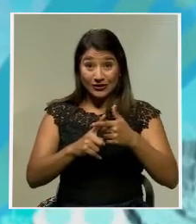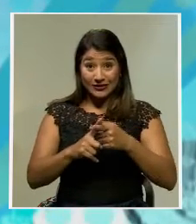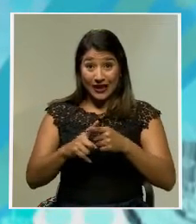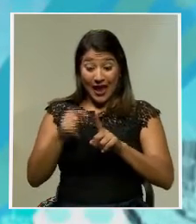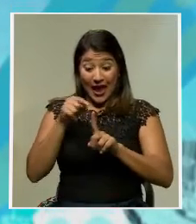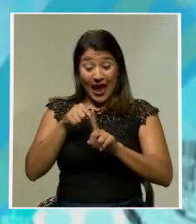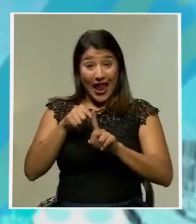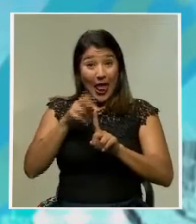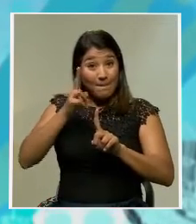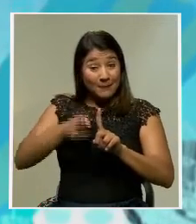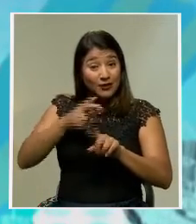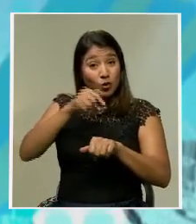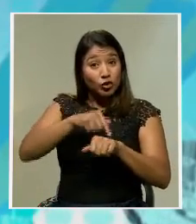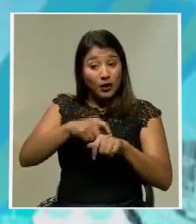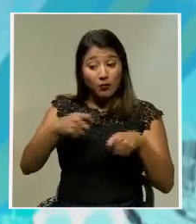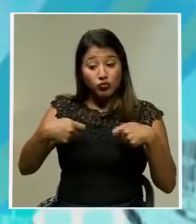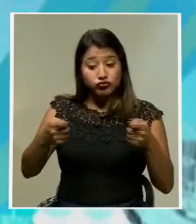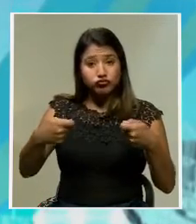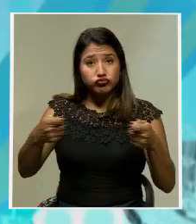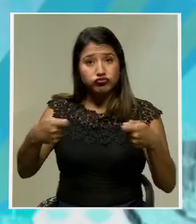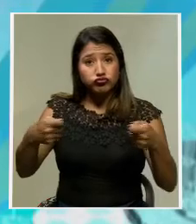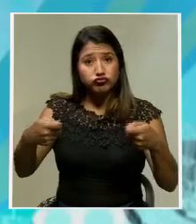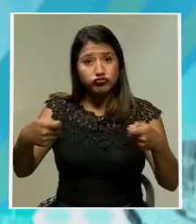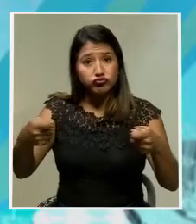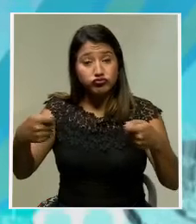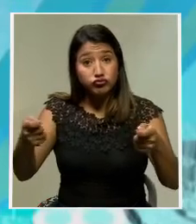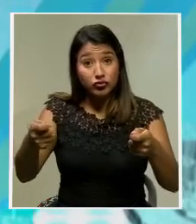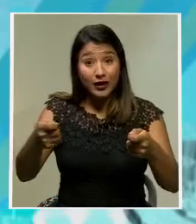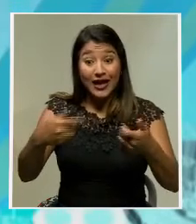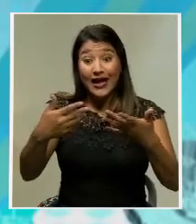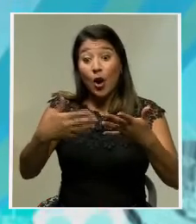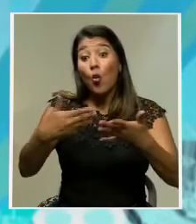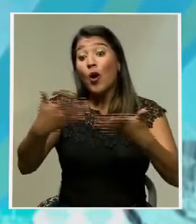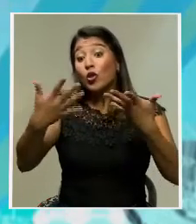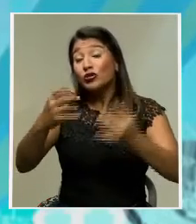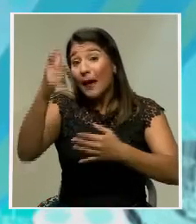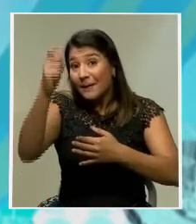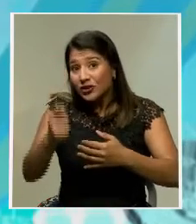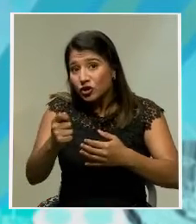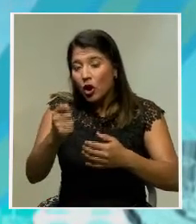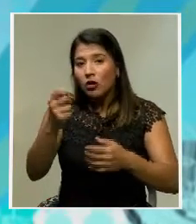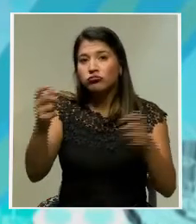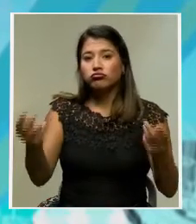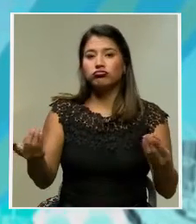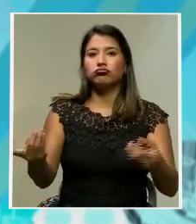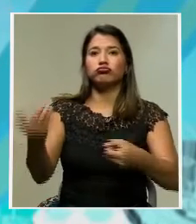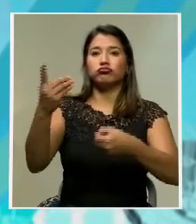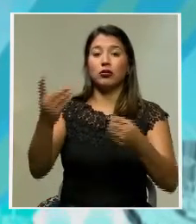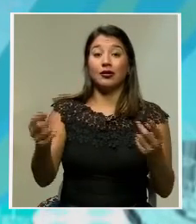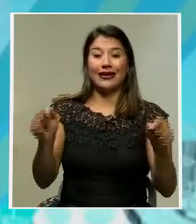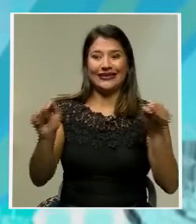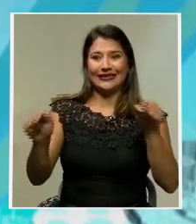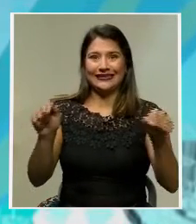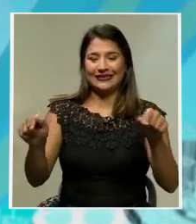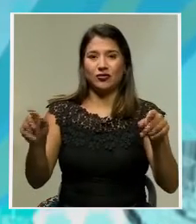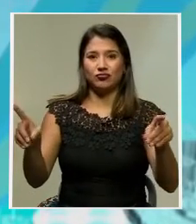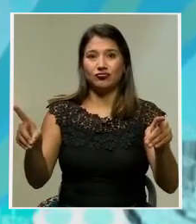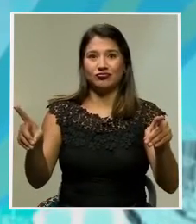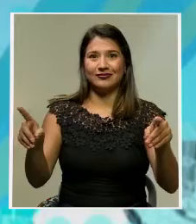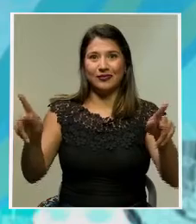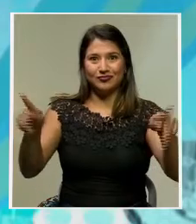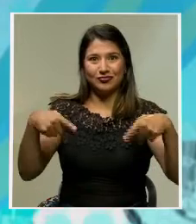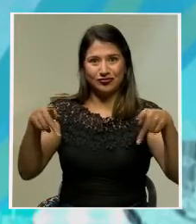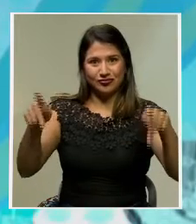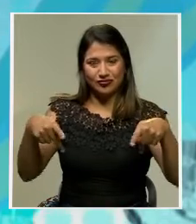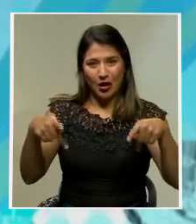laboral pudo acceder a 2 pensiones. Lo más tal vez revelador de esta investigación que hicimos hace 2 años en el semanario